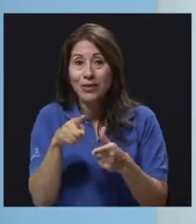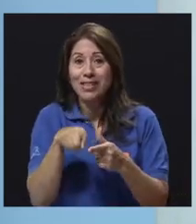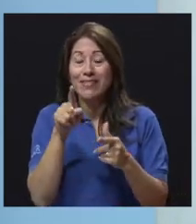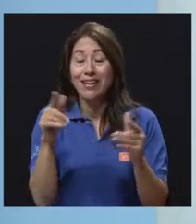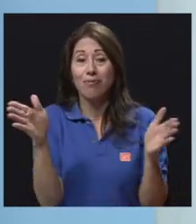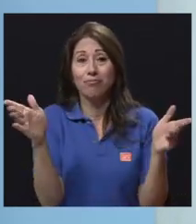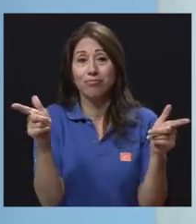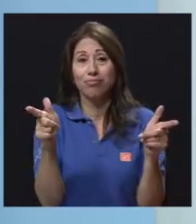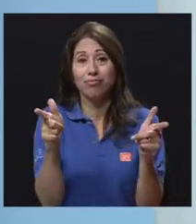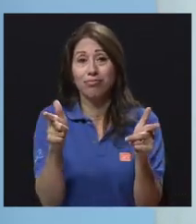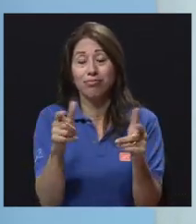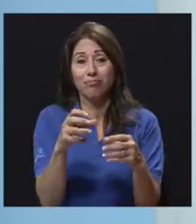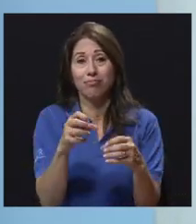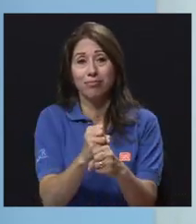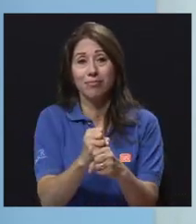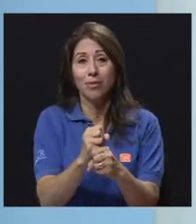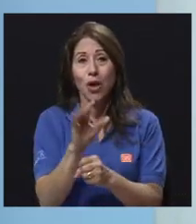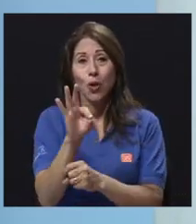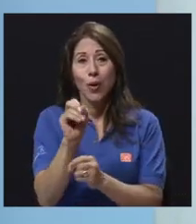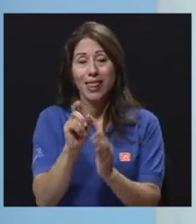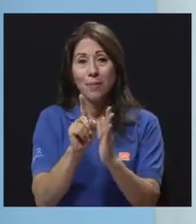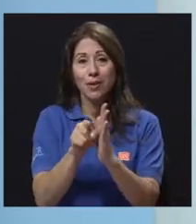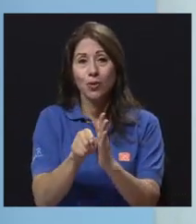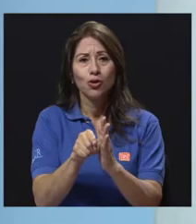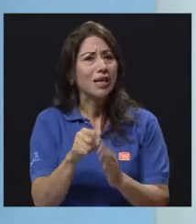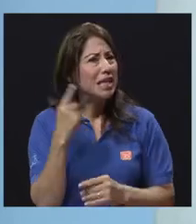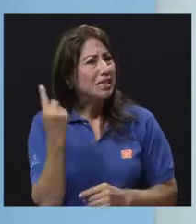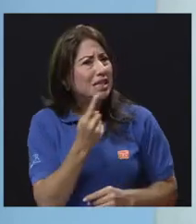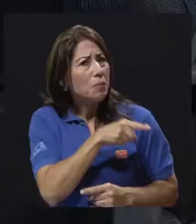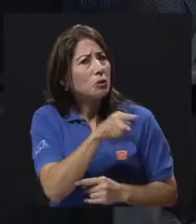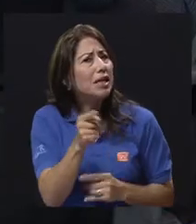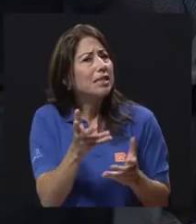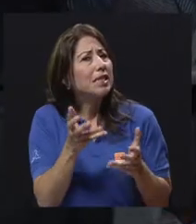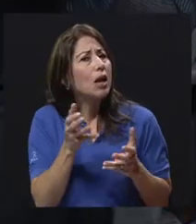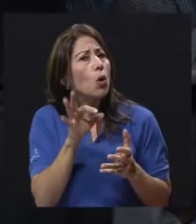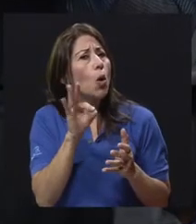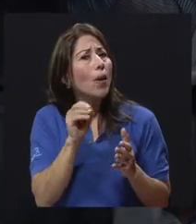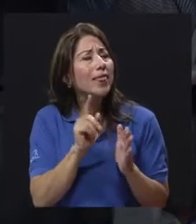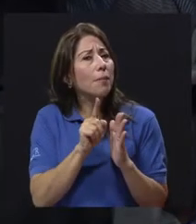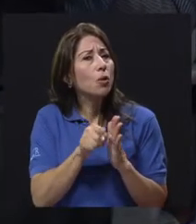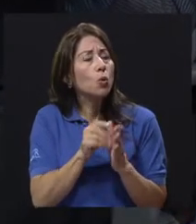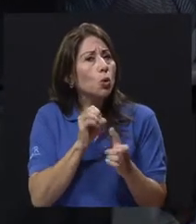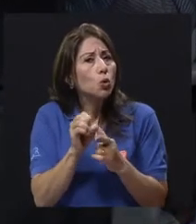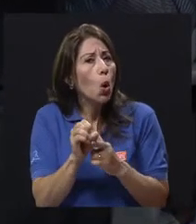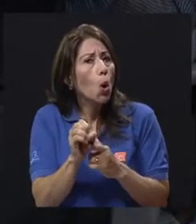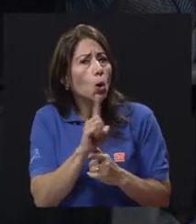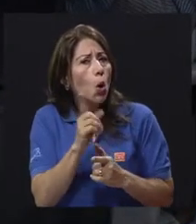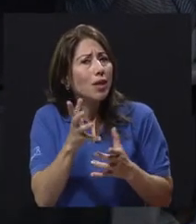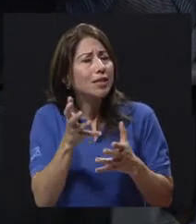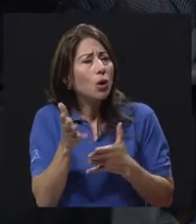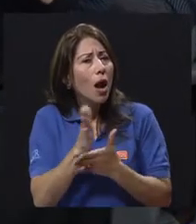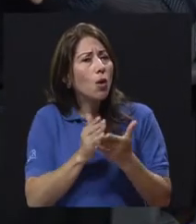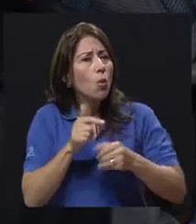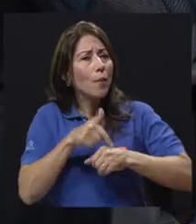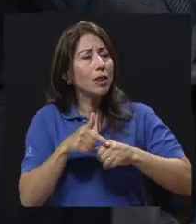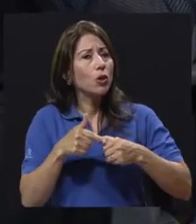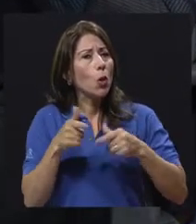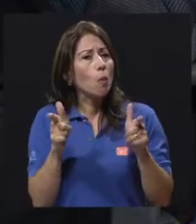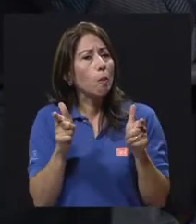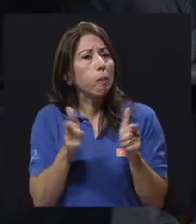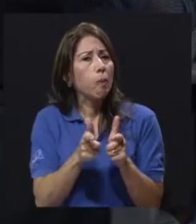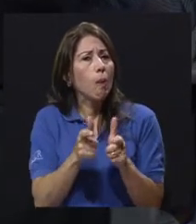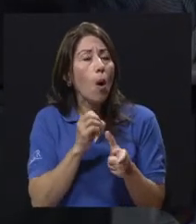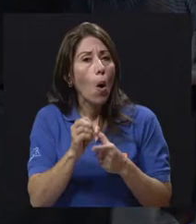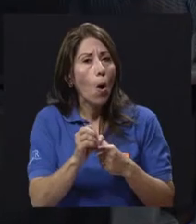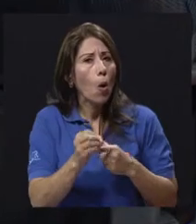reducirlo a 90 minutos, ¿verdad? Entonces, y siempre se plantearon que fueran 90 minutos, no quisieron hacerlo de menos. En algún momento... ¿O consideraron